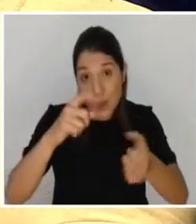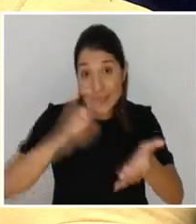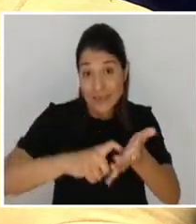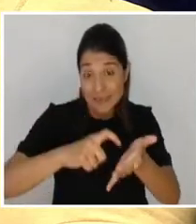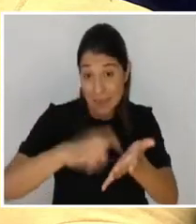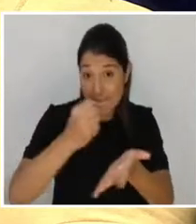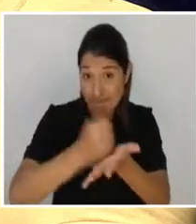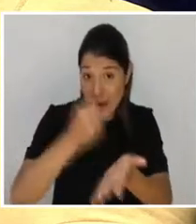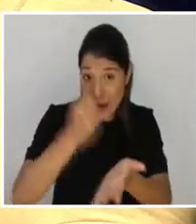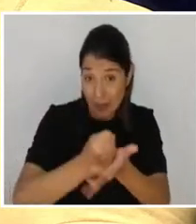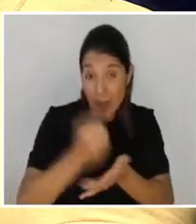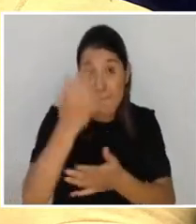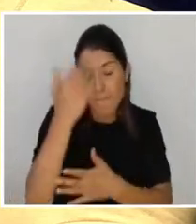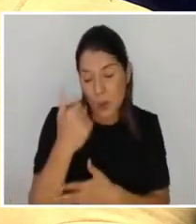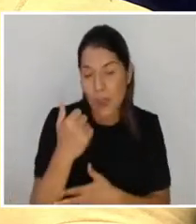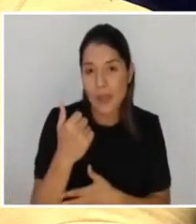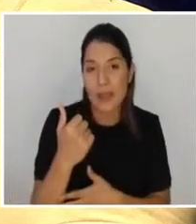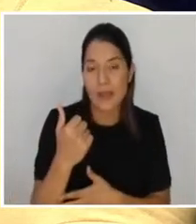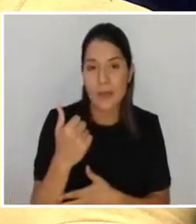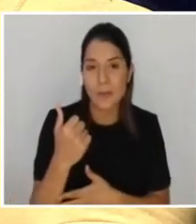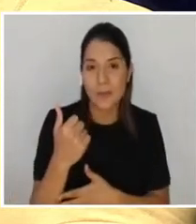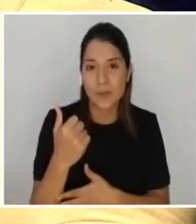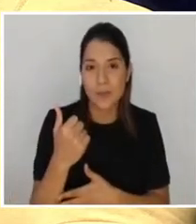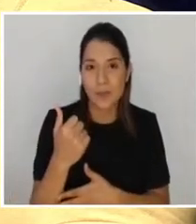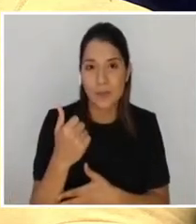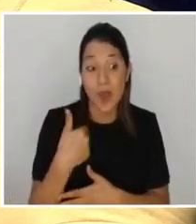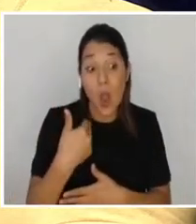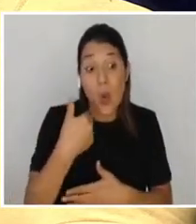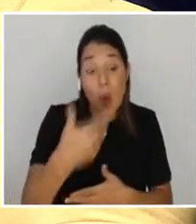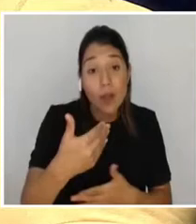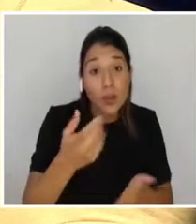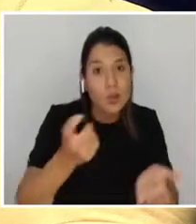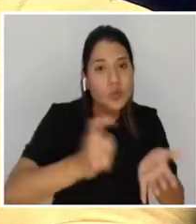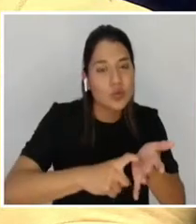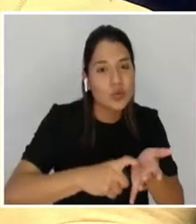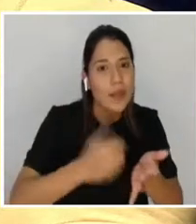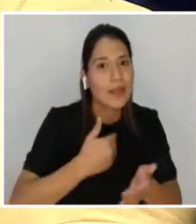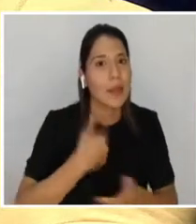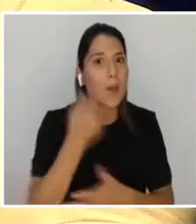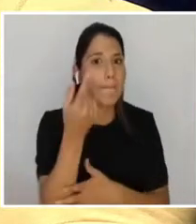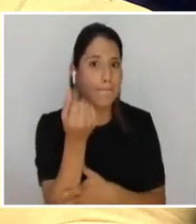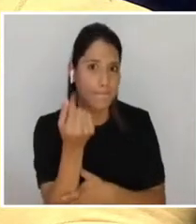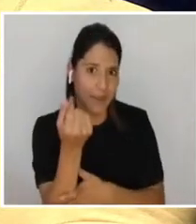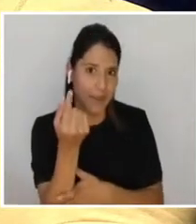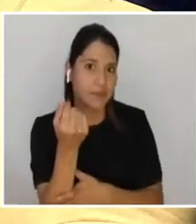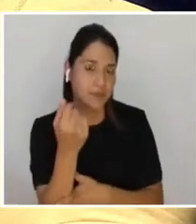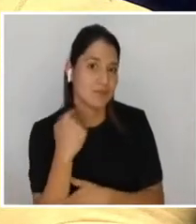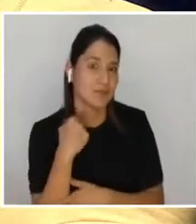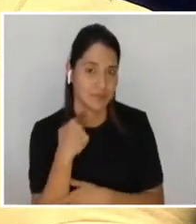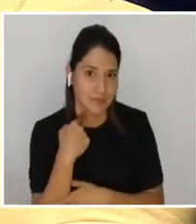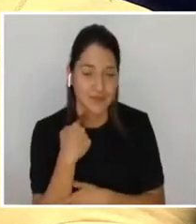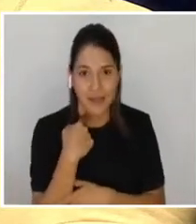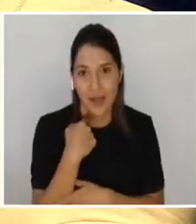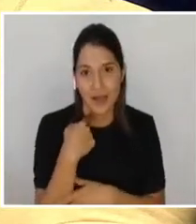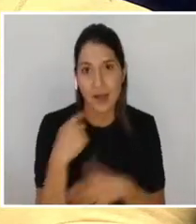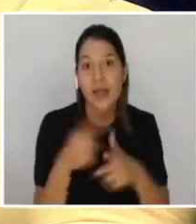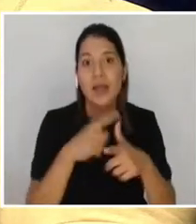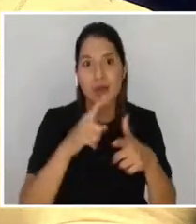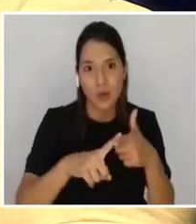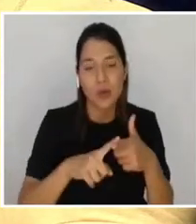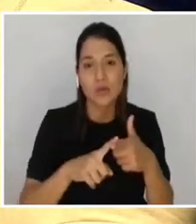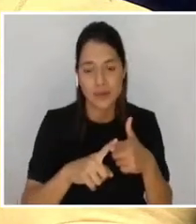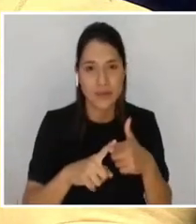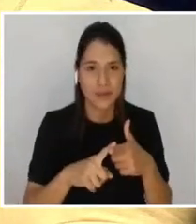porque a la hora de inscribirlo tiene un precio considerablemente alto, ¿verdad? Entonces, uno tiene que estar